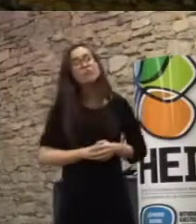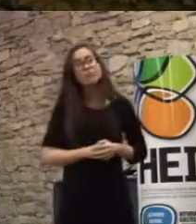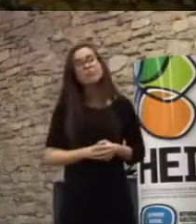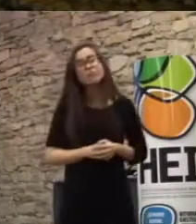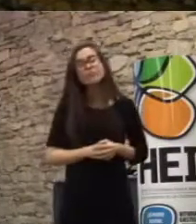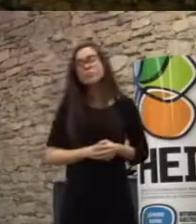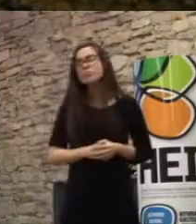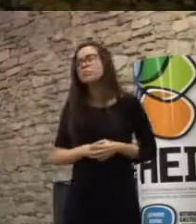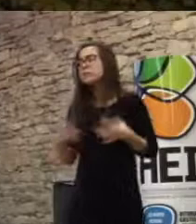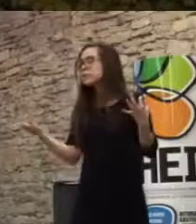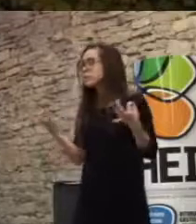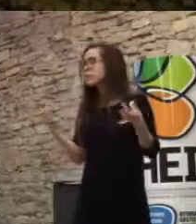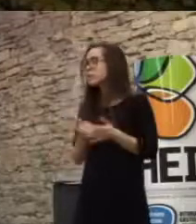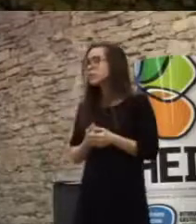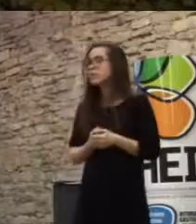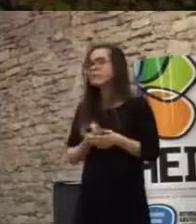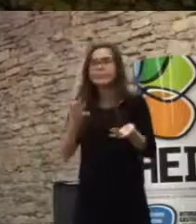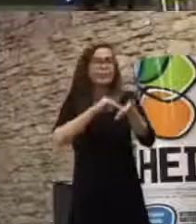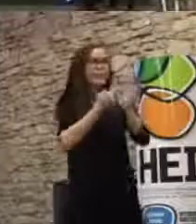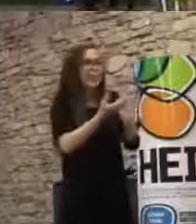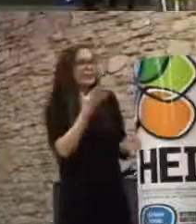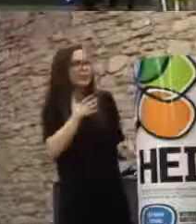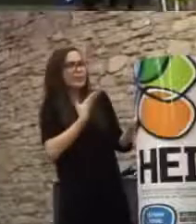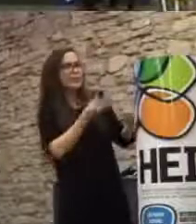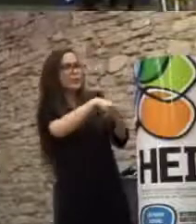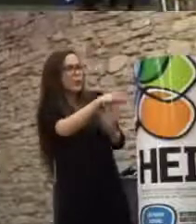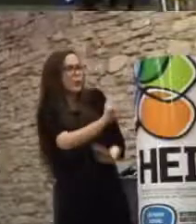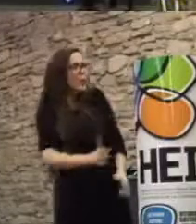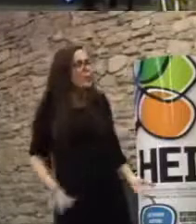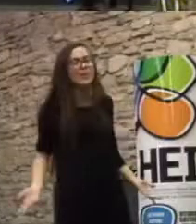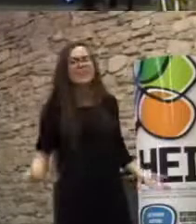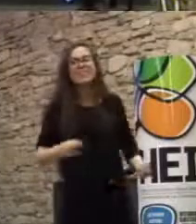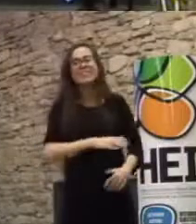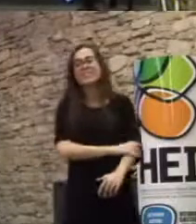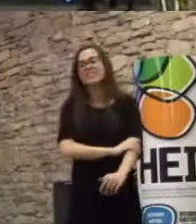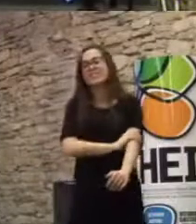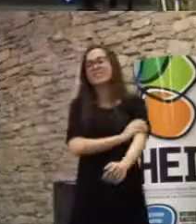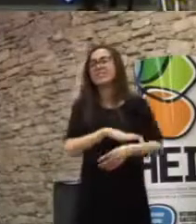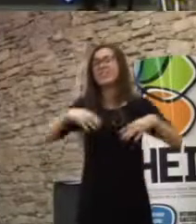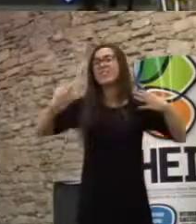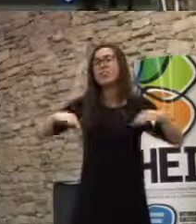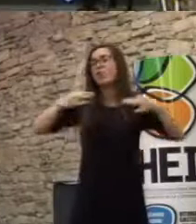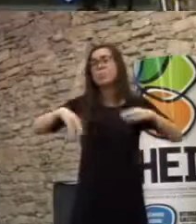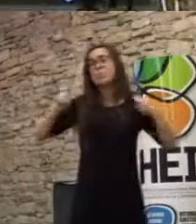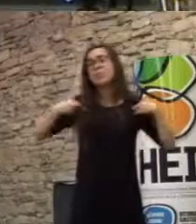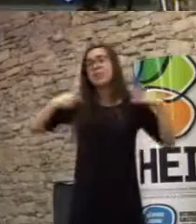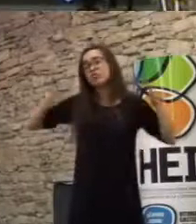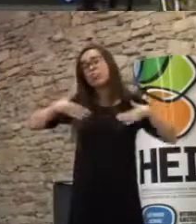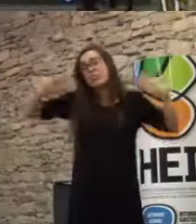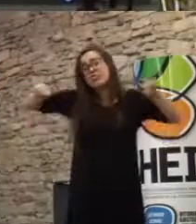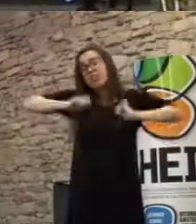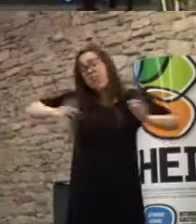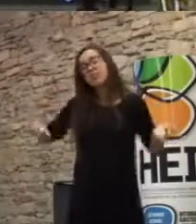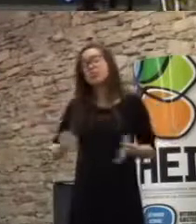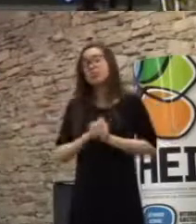y hoy ahí sí porque no estaba en mis planes hombres normal la vida de la sorpresa a este acuerdo así que no podemos